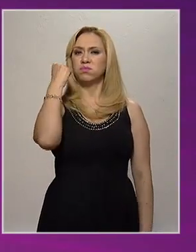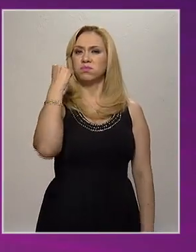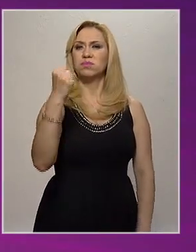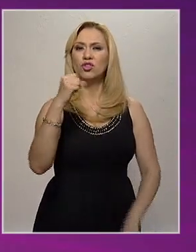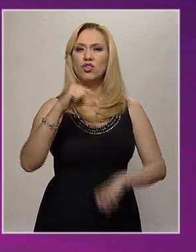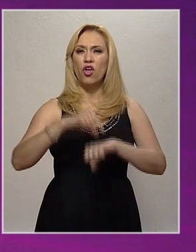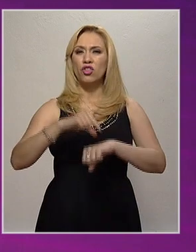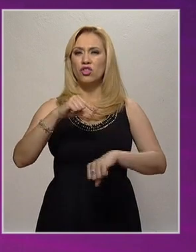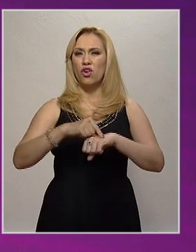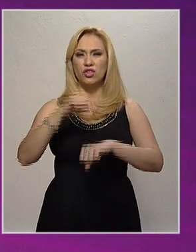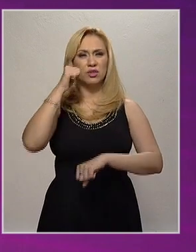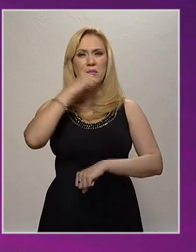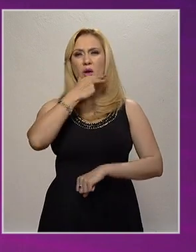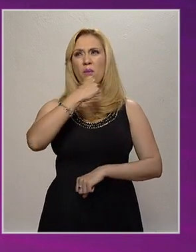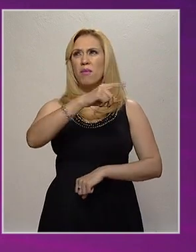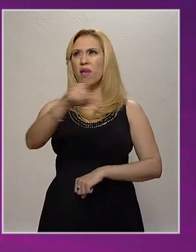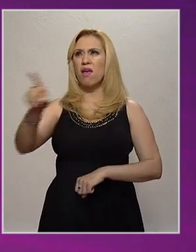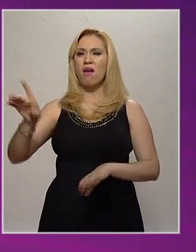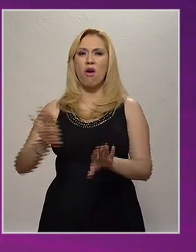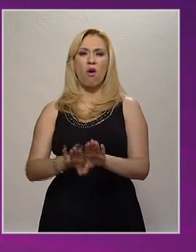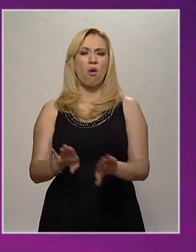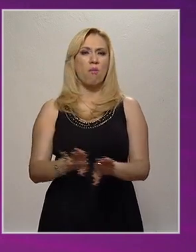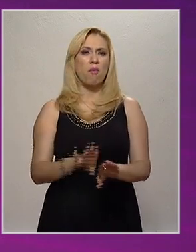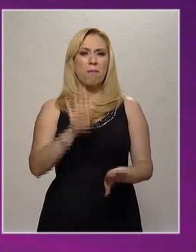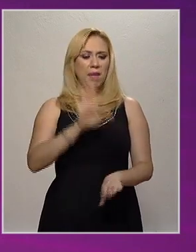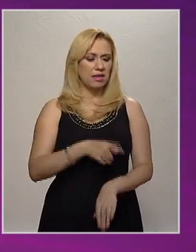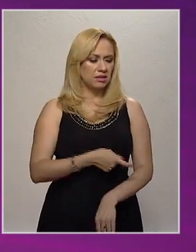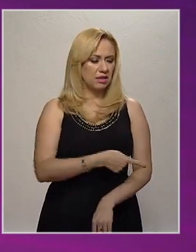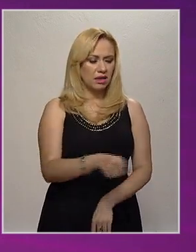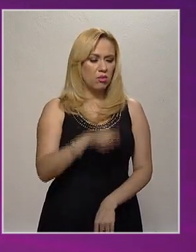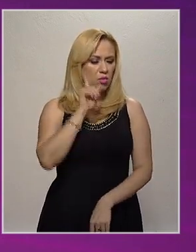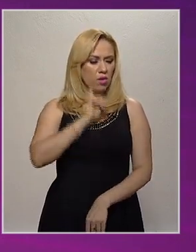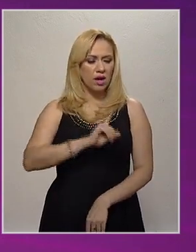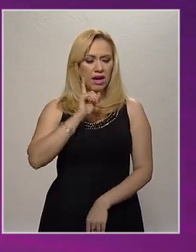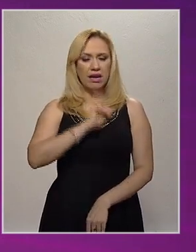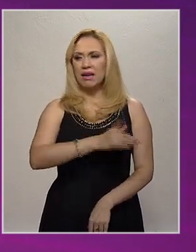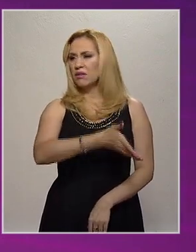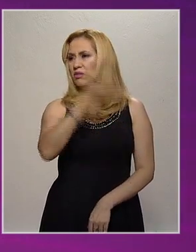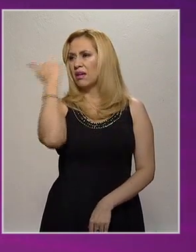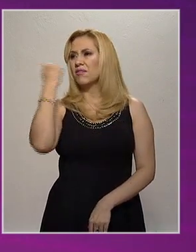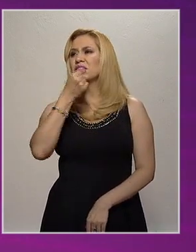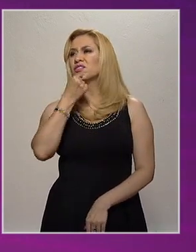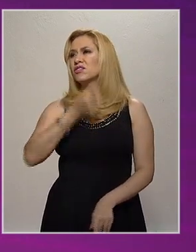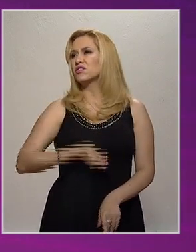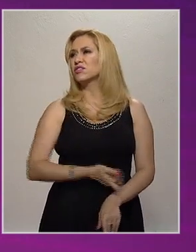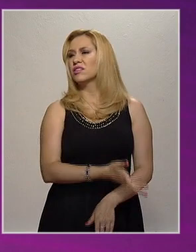de cómo a las mujeres se les pone en una posición casi infantilizada o inclusive